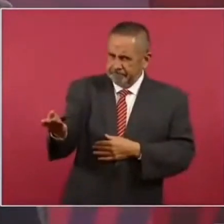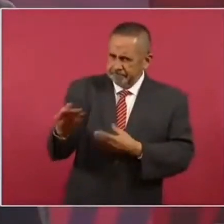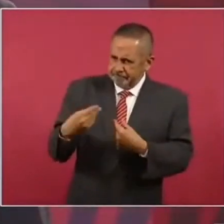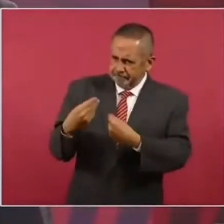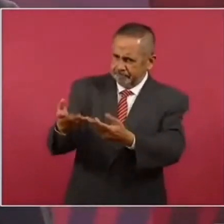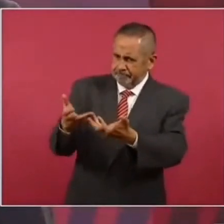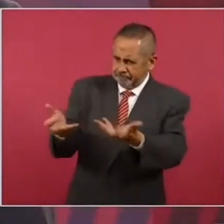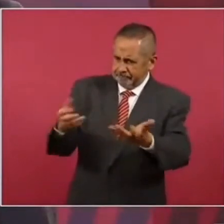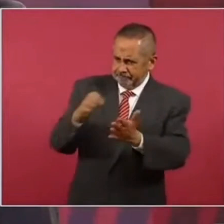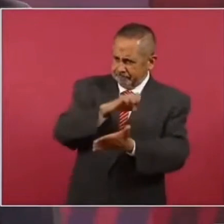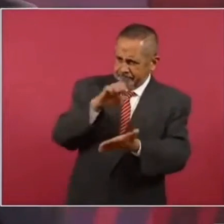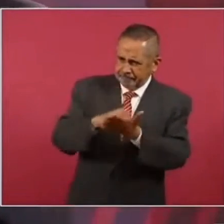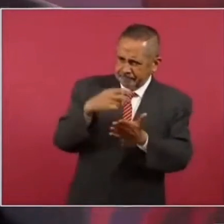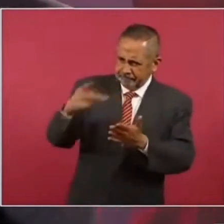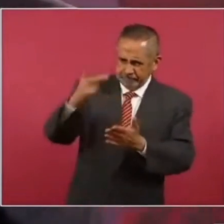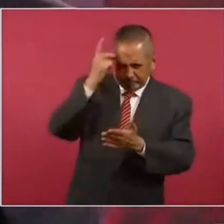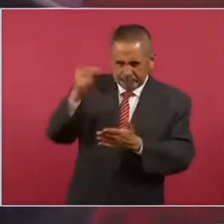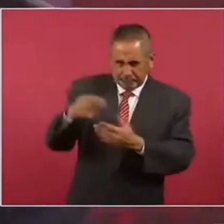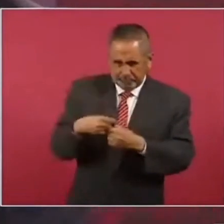se